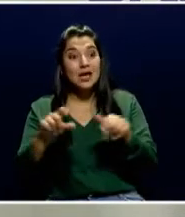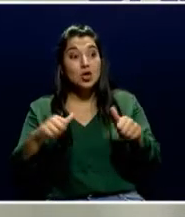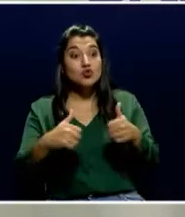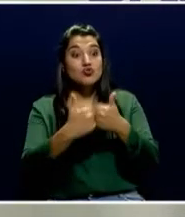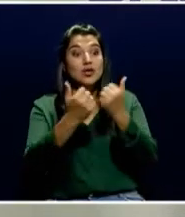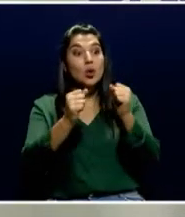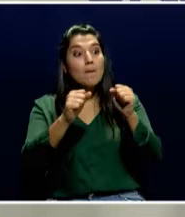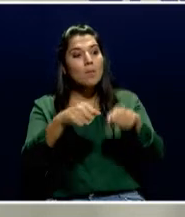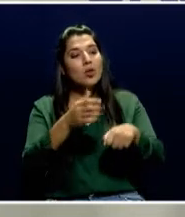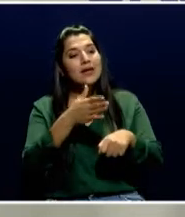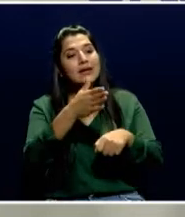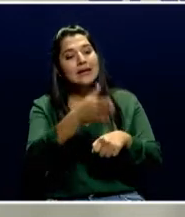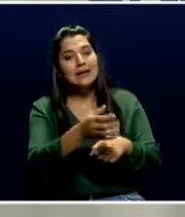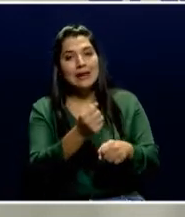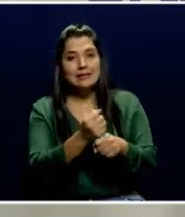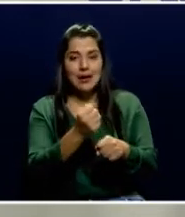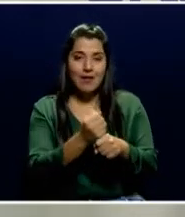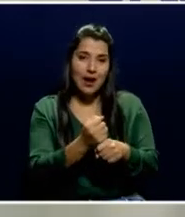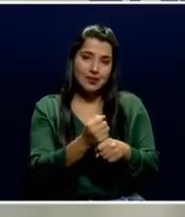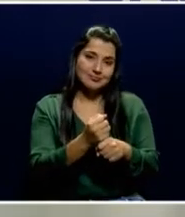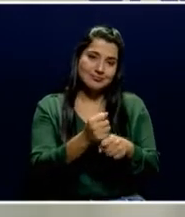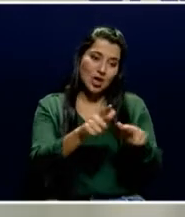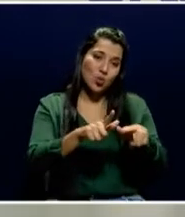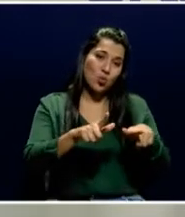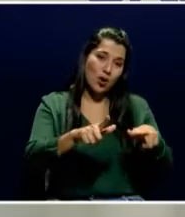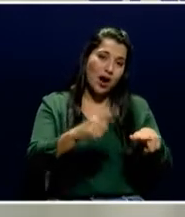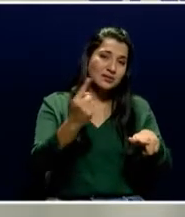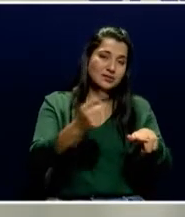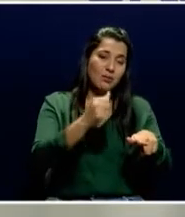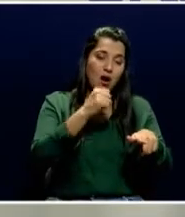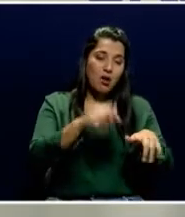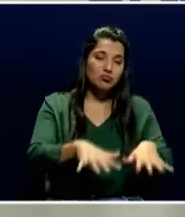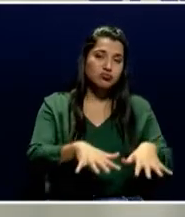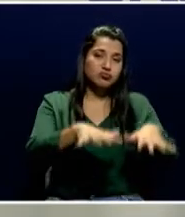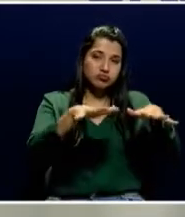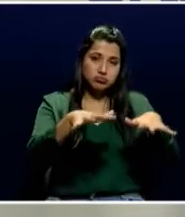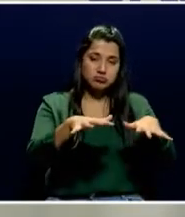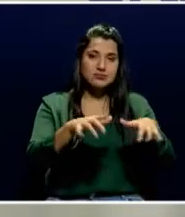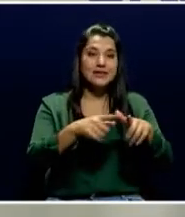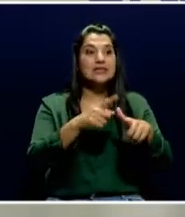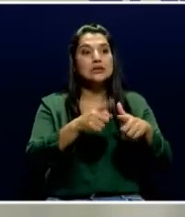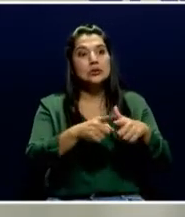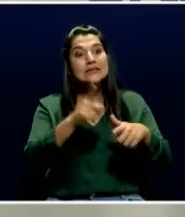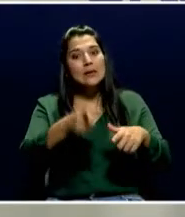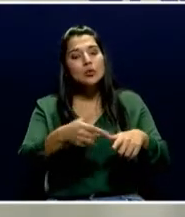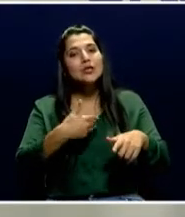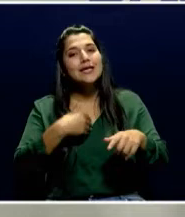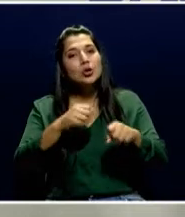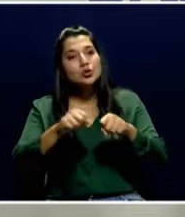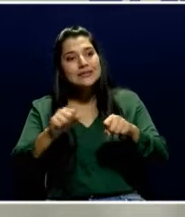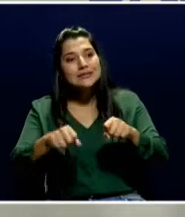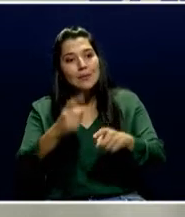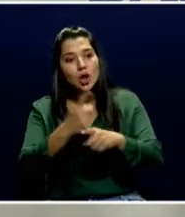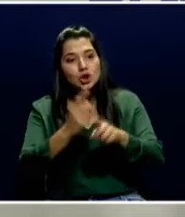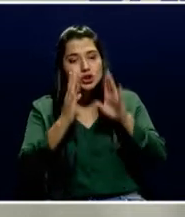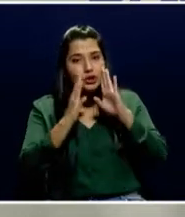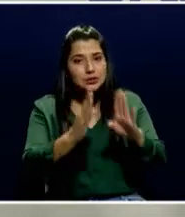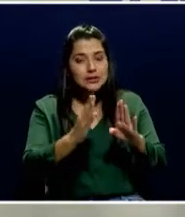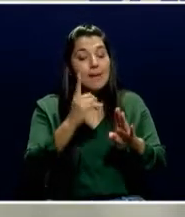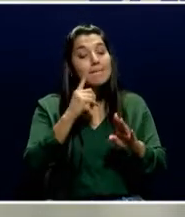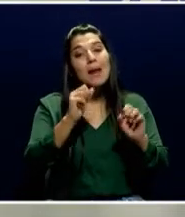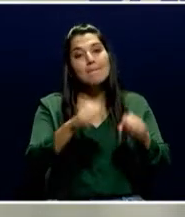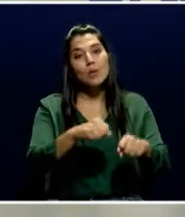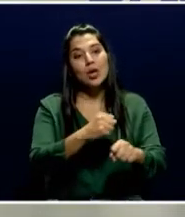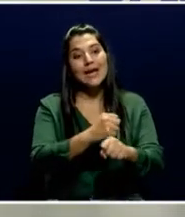a inundación para pues tener un sistema adecuado de alerta, un sistema de respuesta adecuado también para garantizar la seguridad de